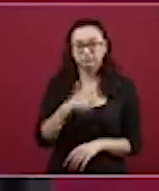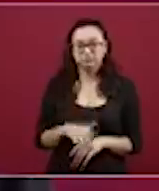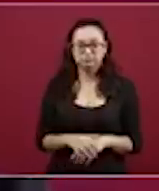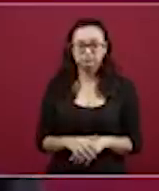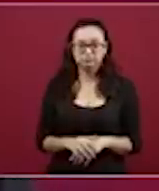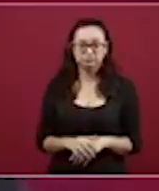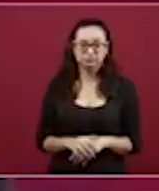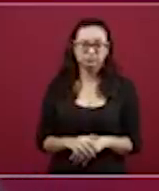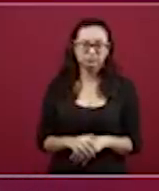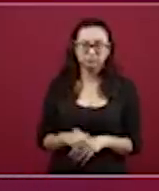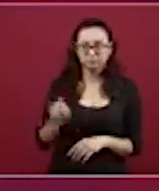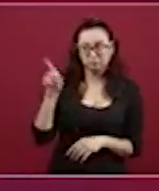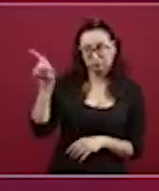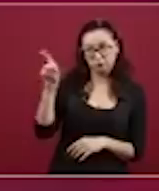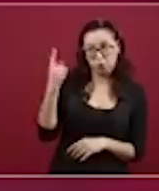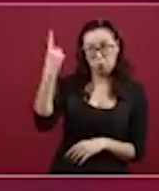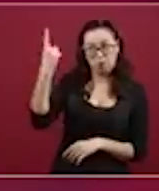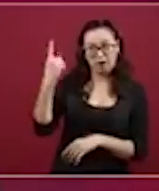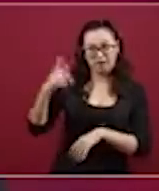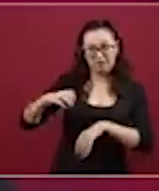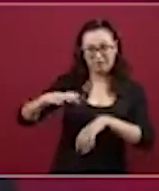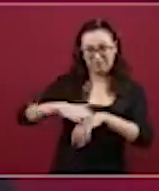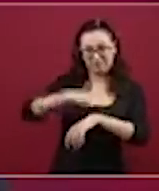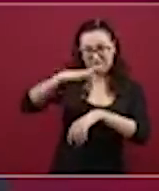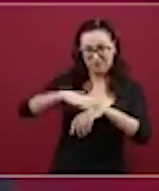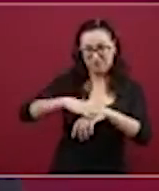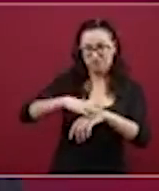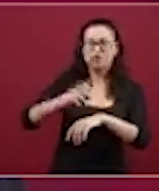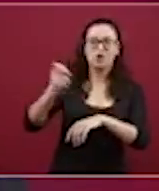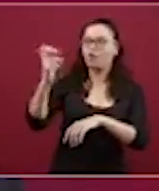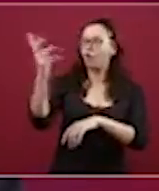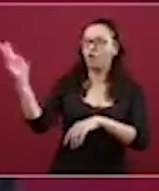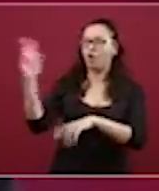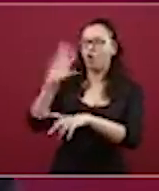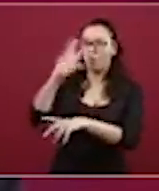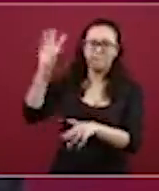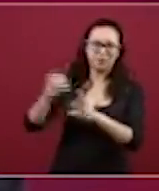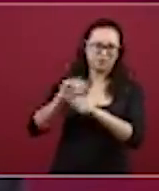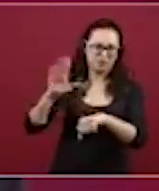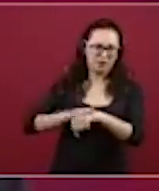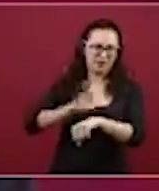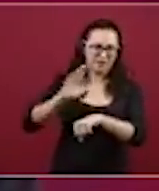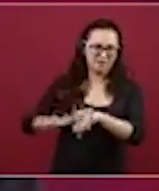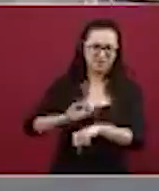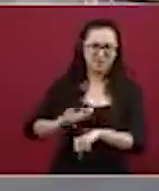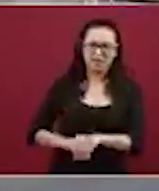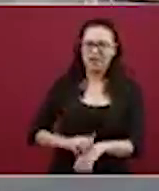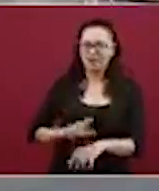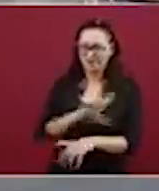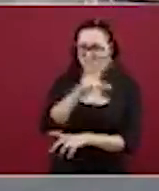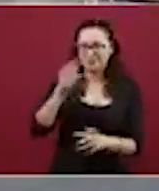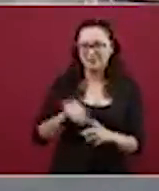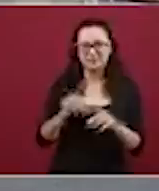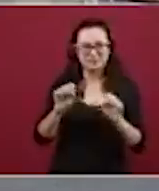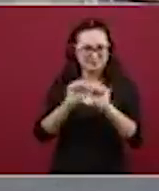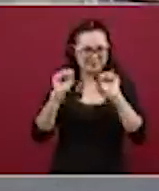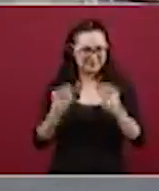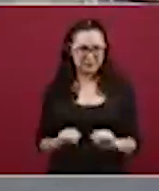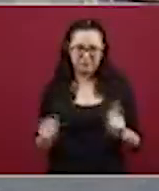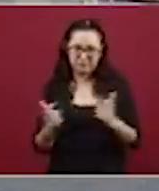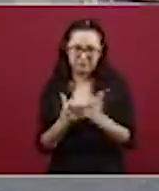no solo a esa calificadora, sino a todas y al sistema financiero en